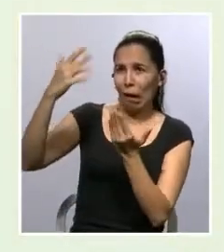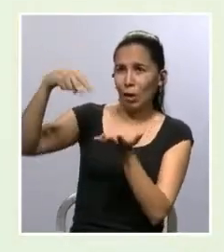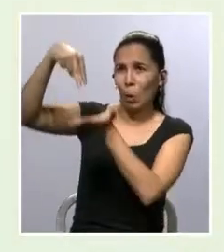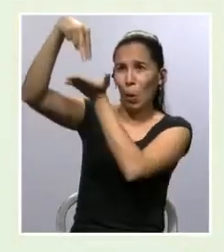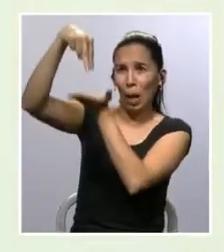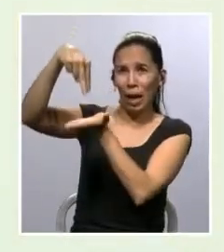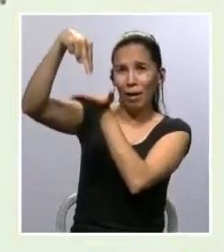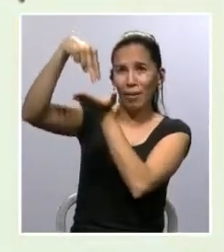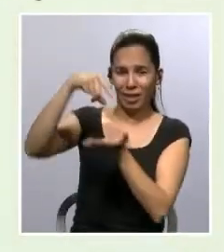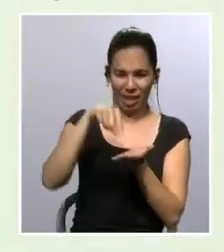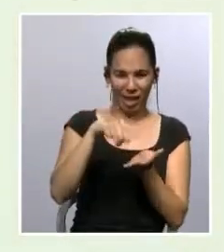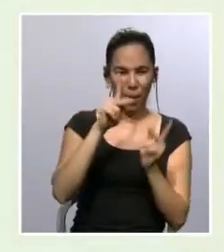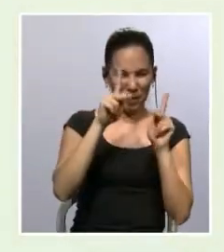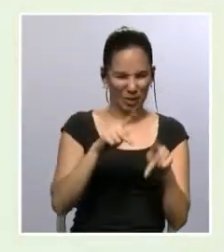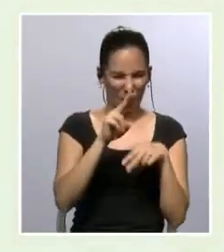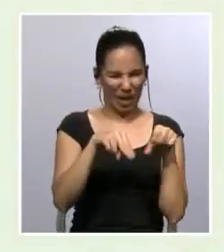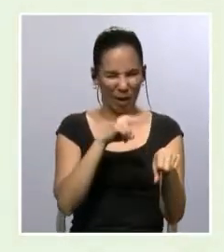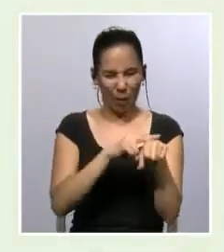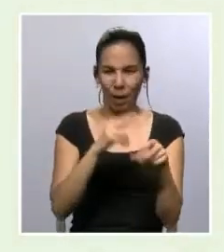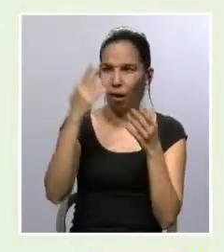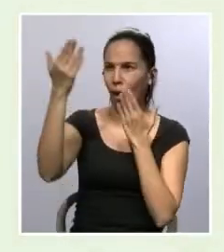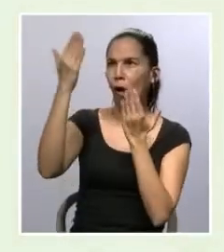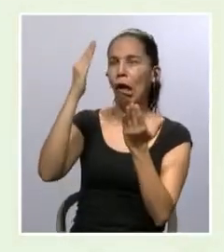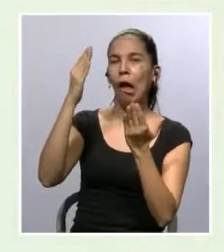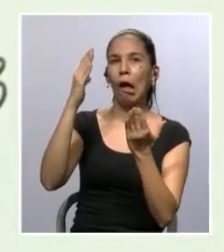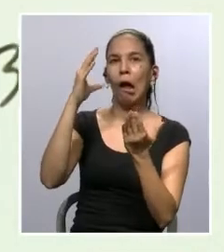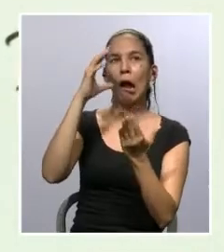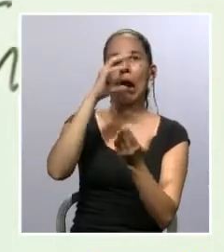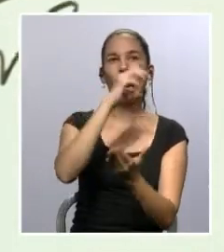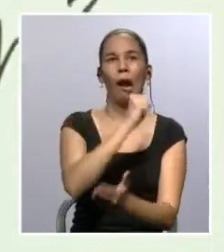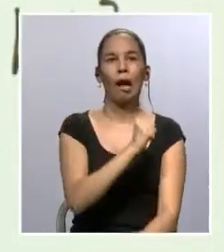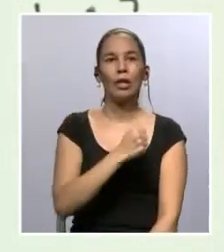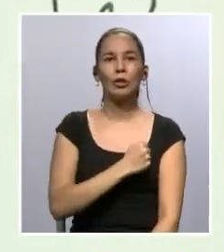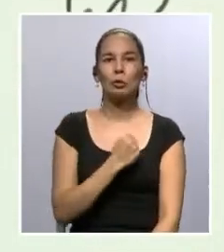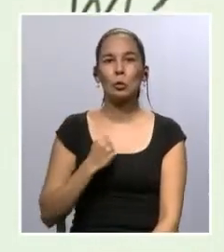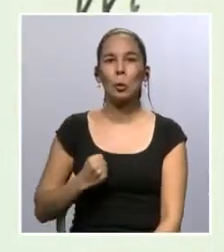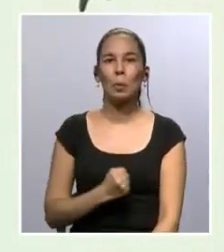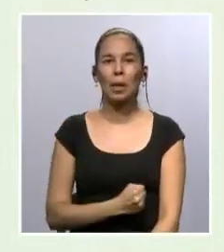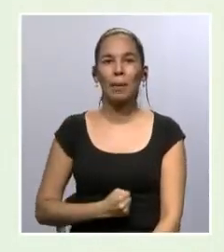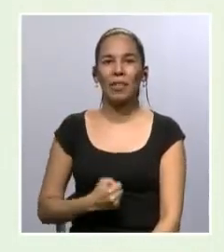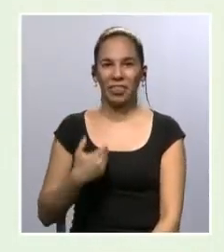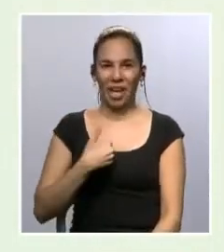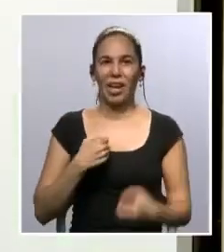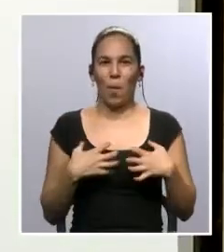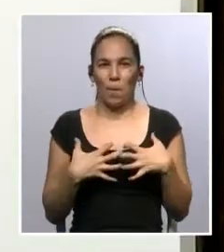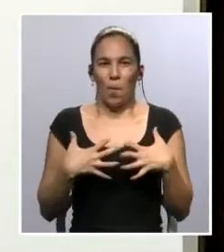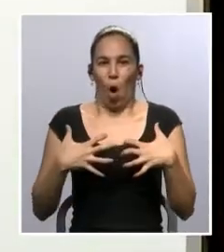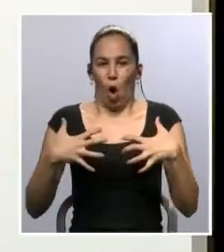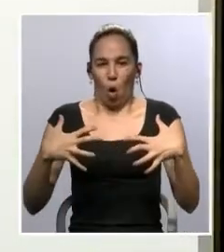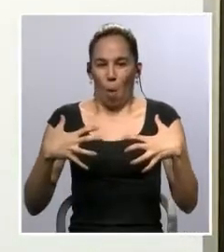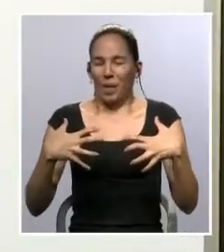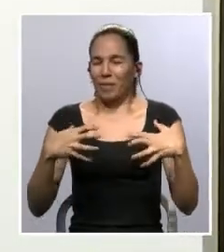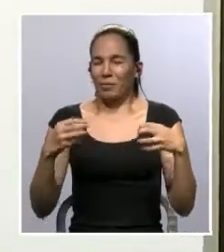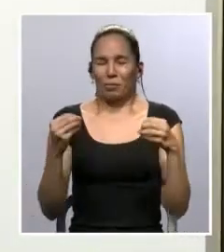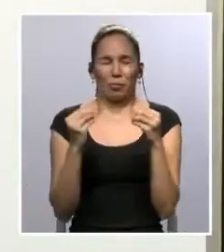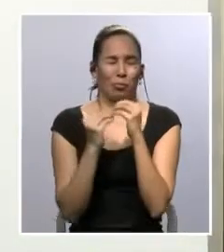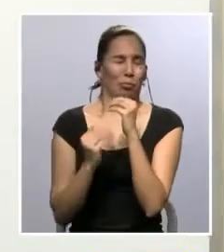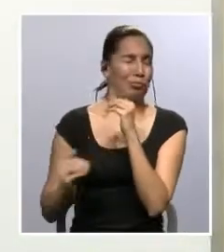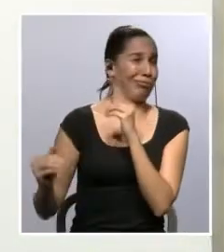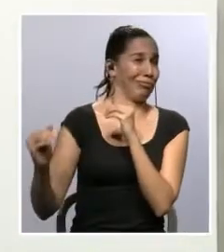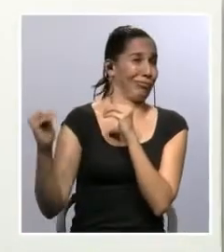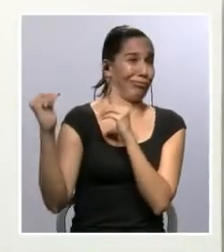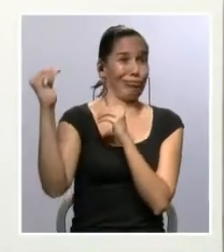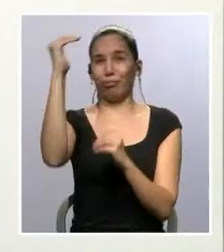este el de una persona normal, me doy cuenta de que Superman tiene un volumen muy superior al de una persona. Y es